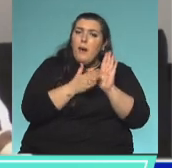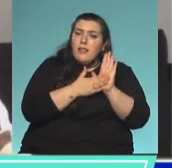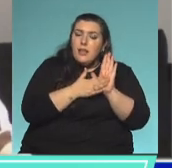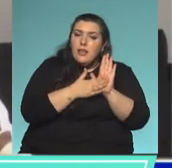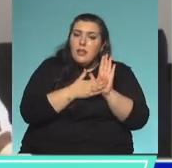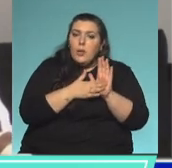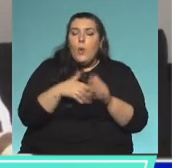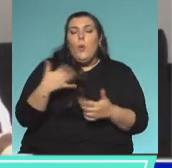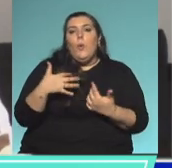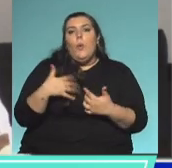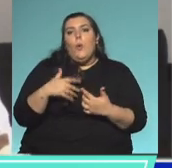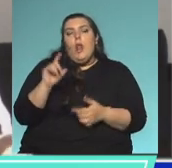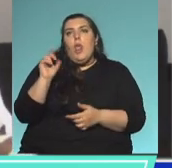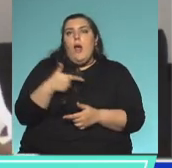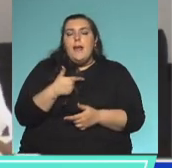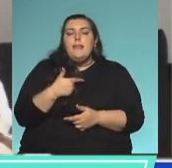Fue una locura pensar que